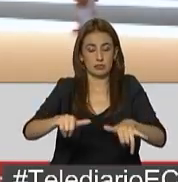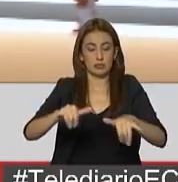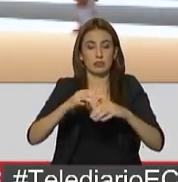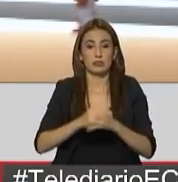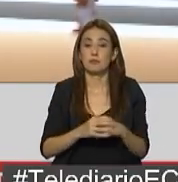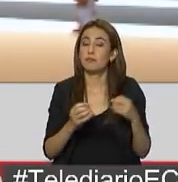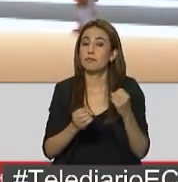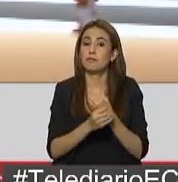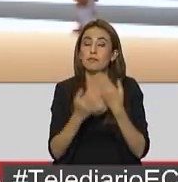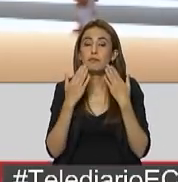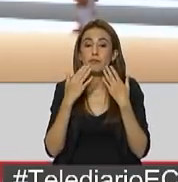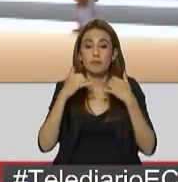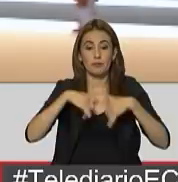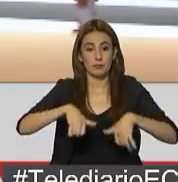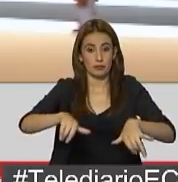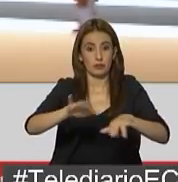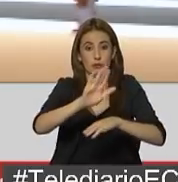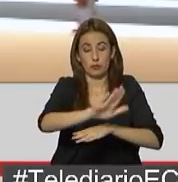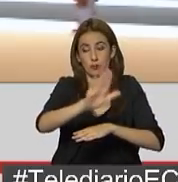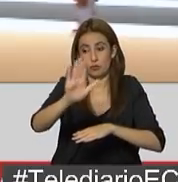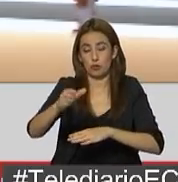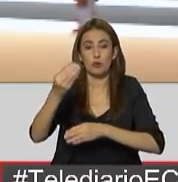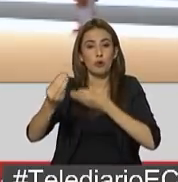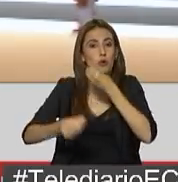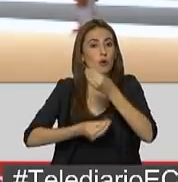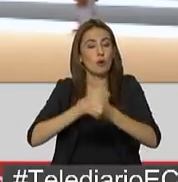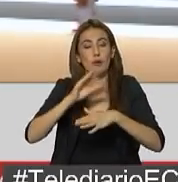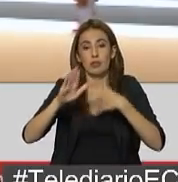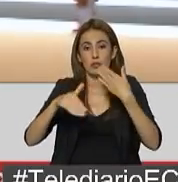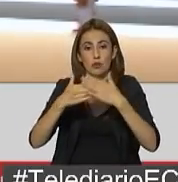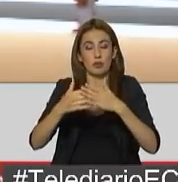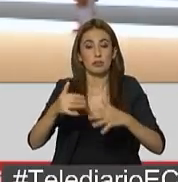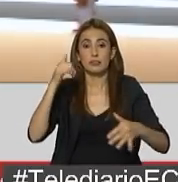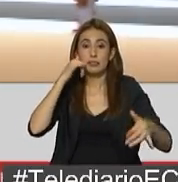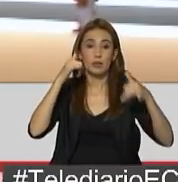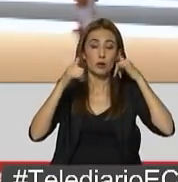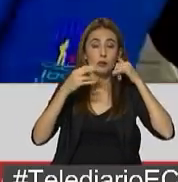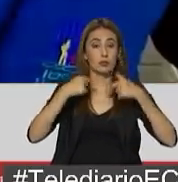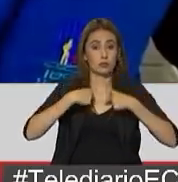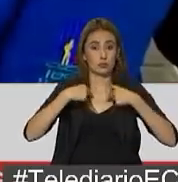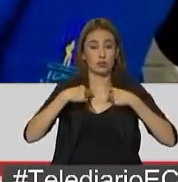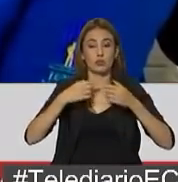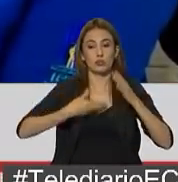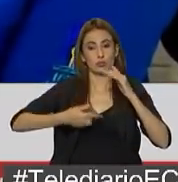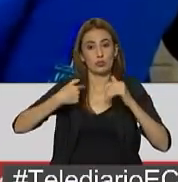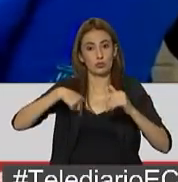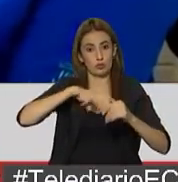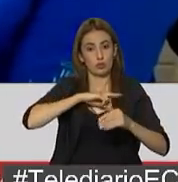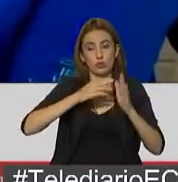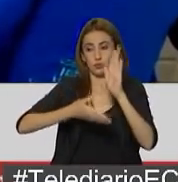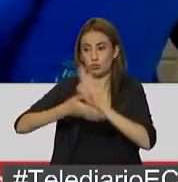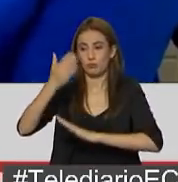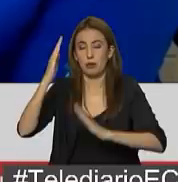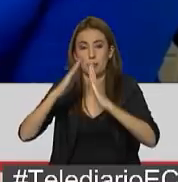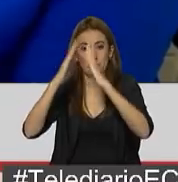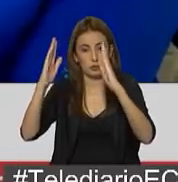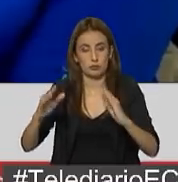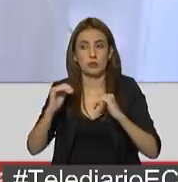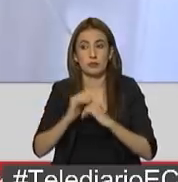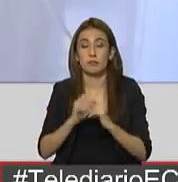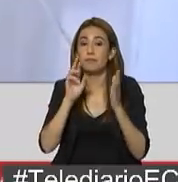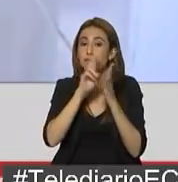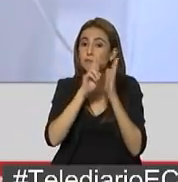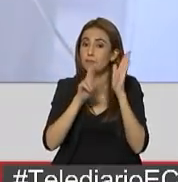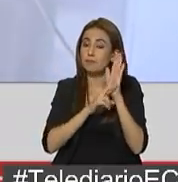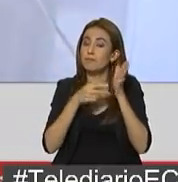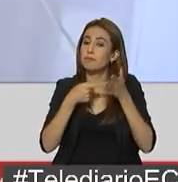hemos acudido a su barrio, a su sector, a través de todas las llamadas telefónicas que hemos recibido. Los donantes deben cumplir algunos requisitos, como